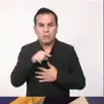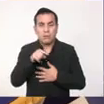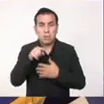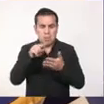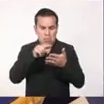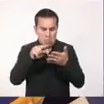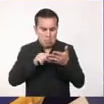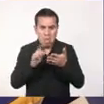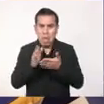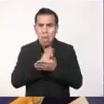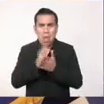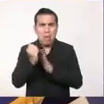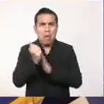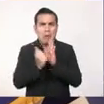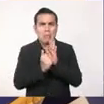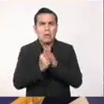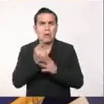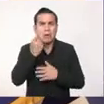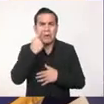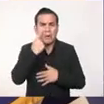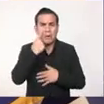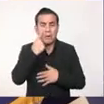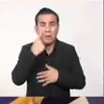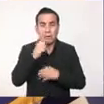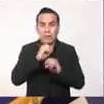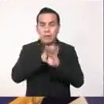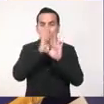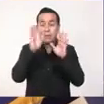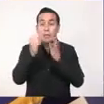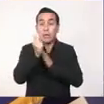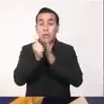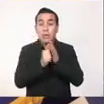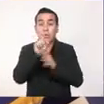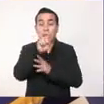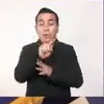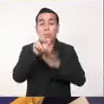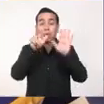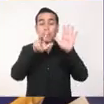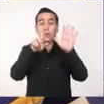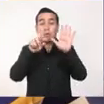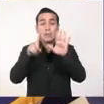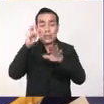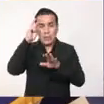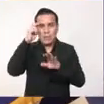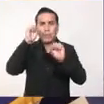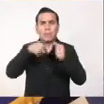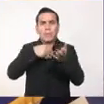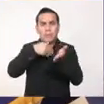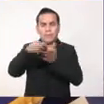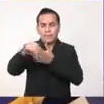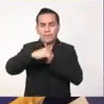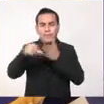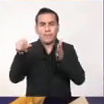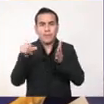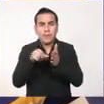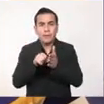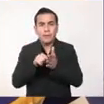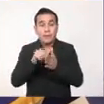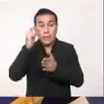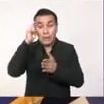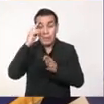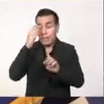Aquí no dice eso. Aquí dice que podrán ser destituidos por la Asamblea Legislativa por